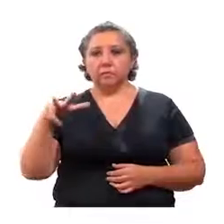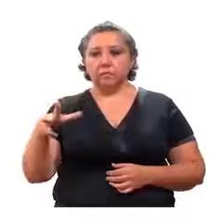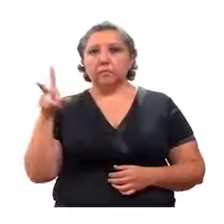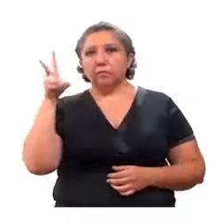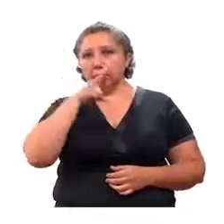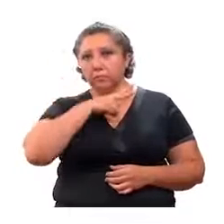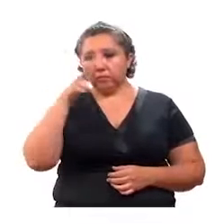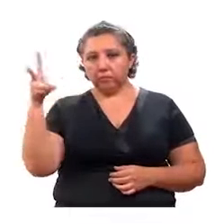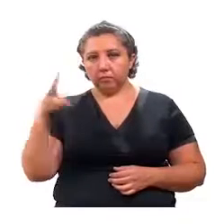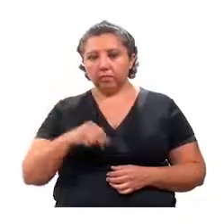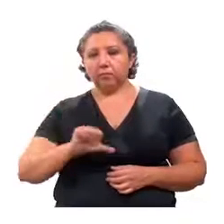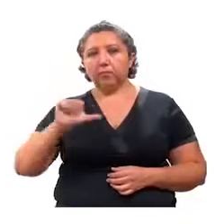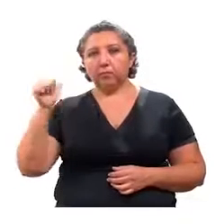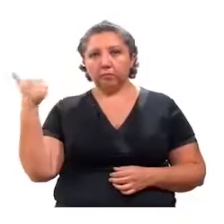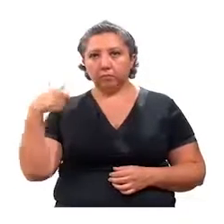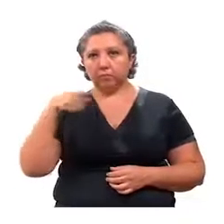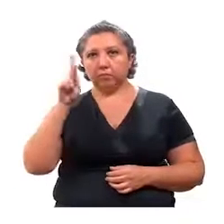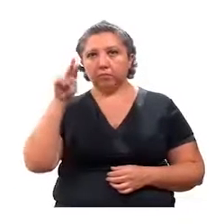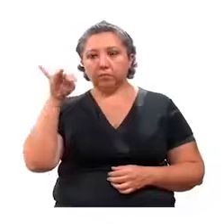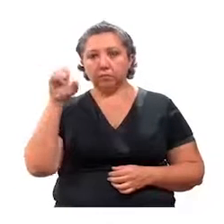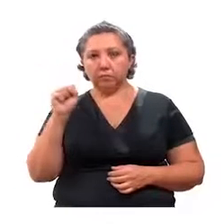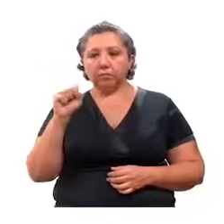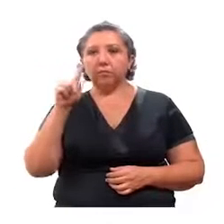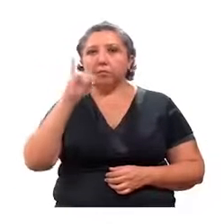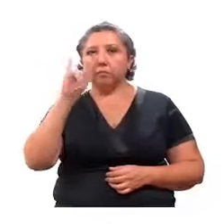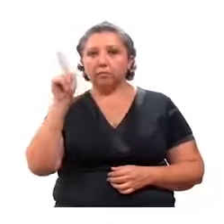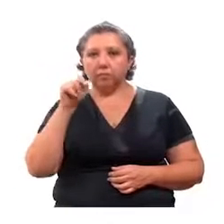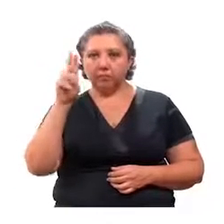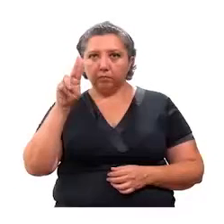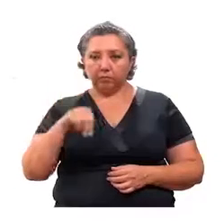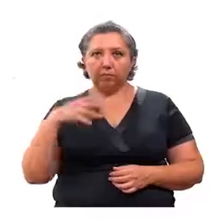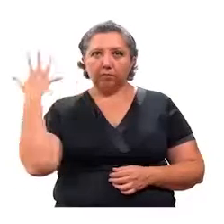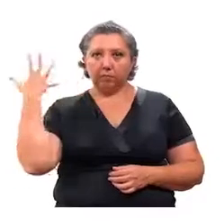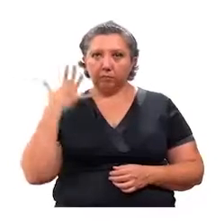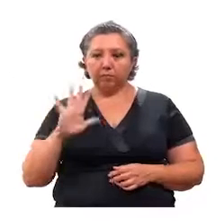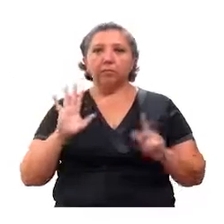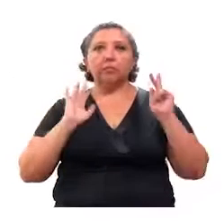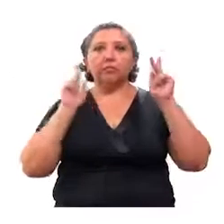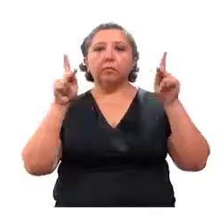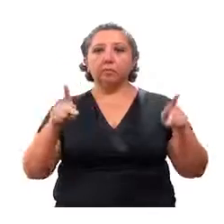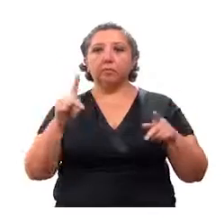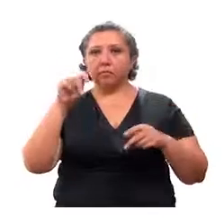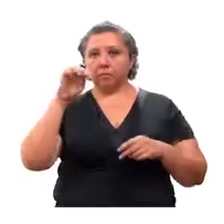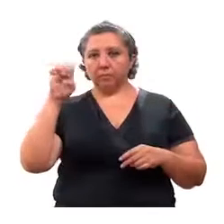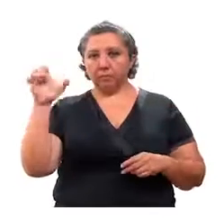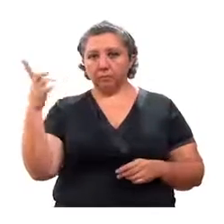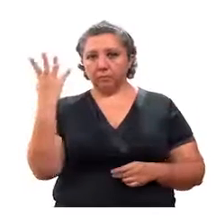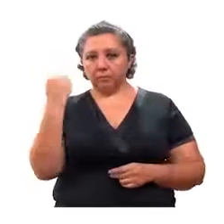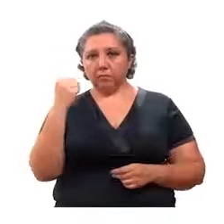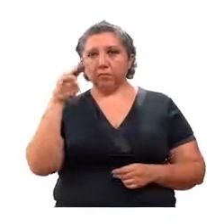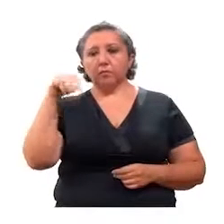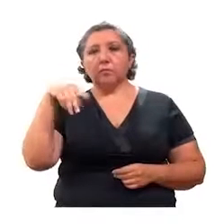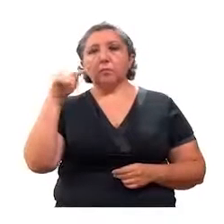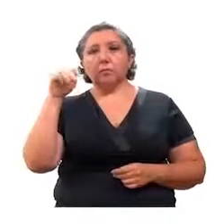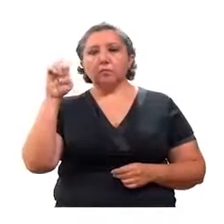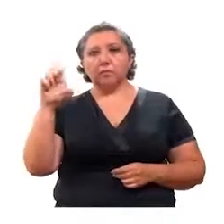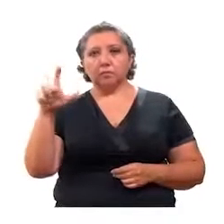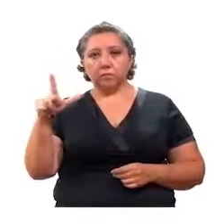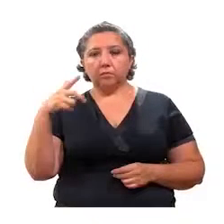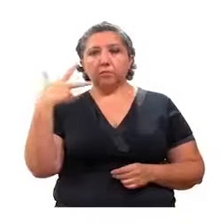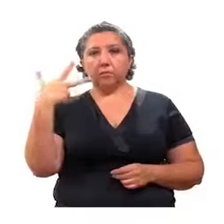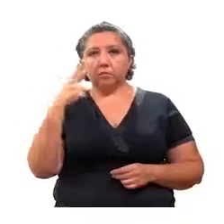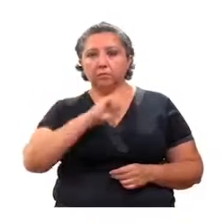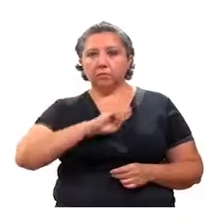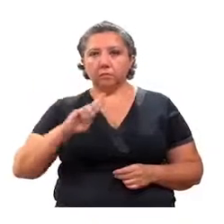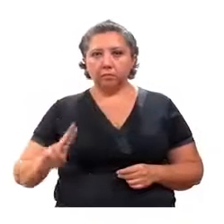en Valladolid, 11 en Canacín y Tizimín, 10 en Progreso y Ticul, 9 en Motul, 8 en